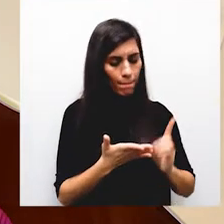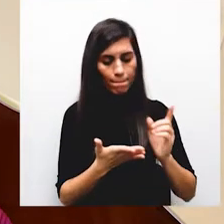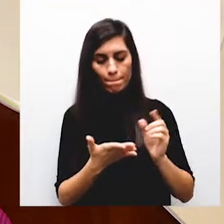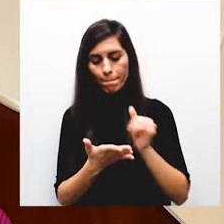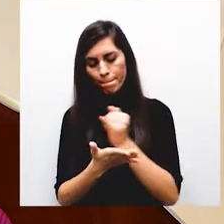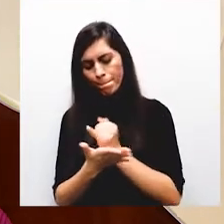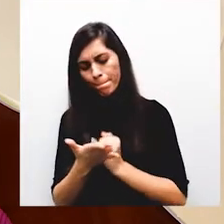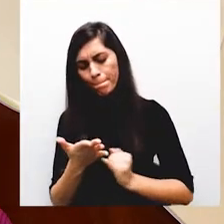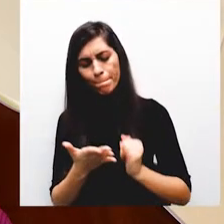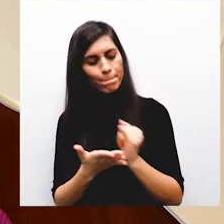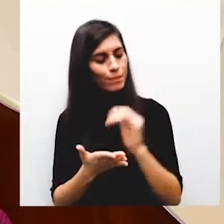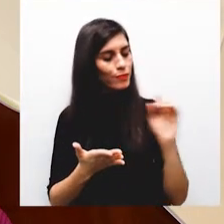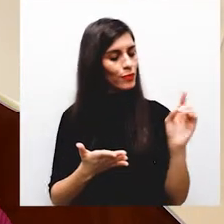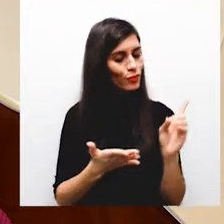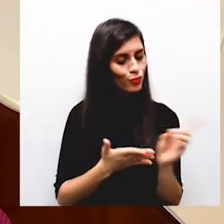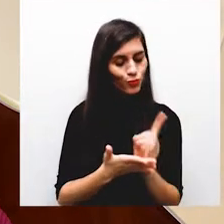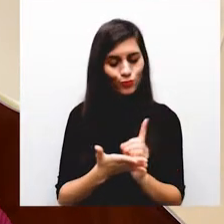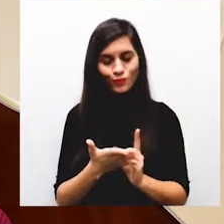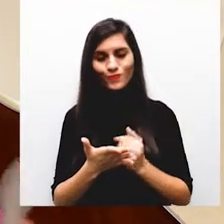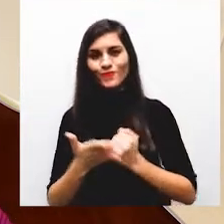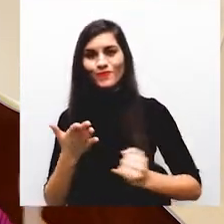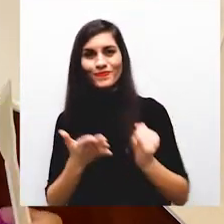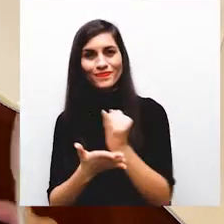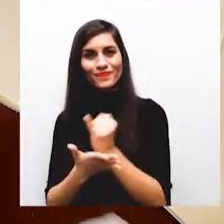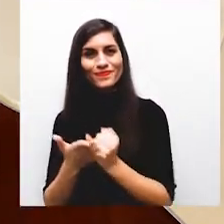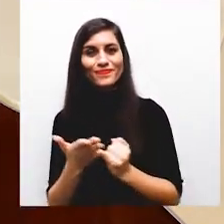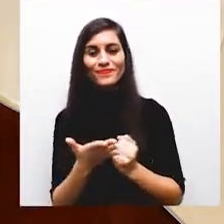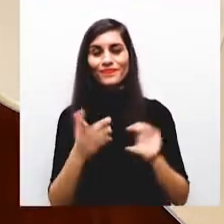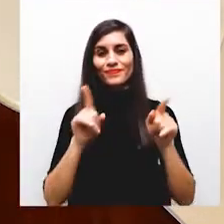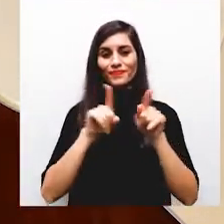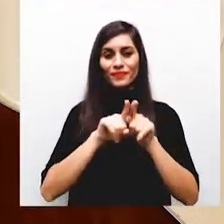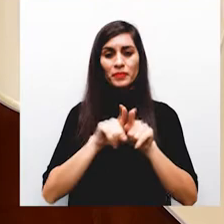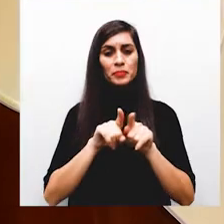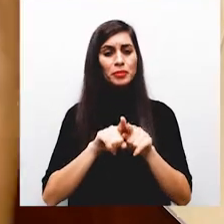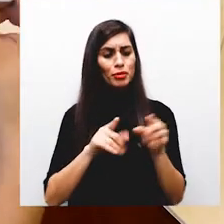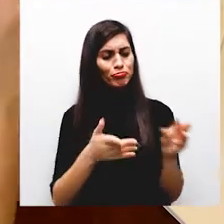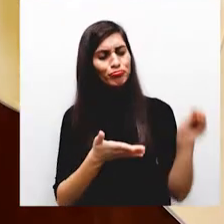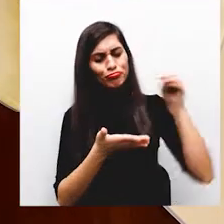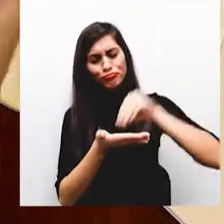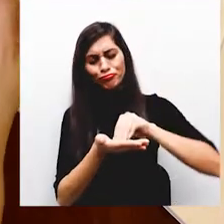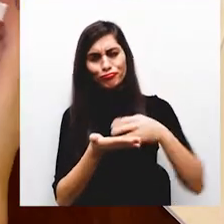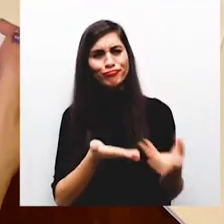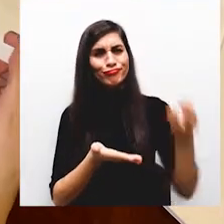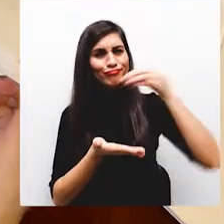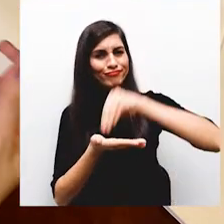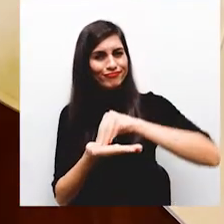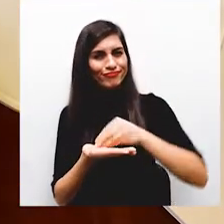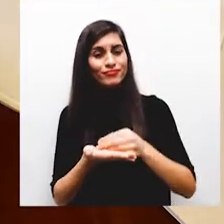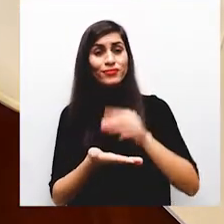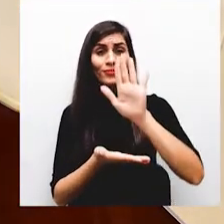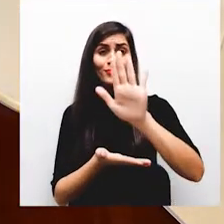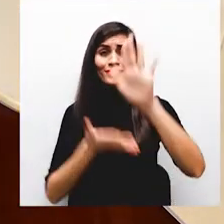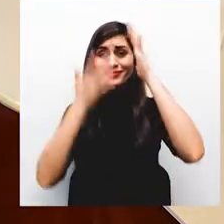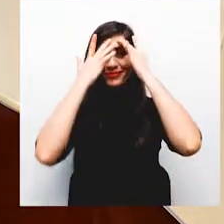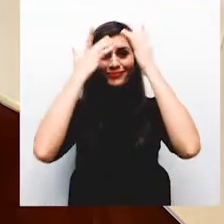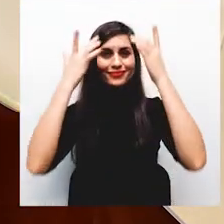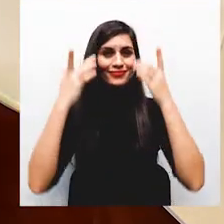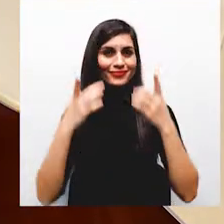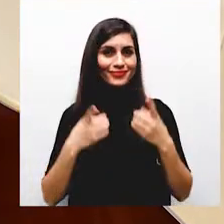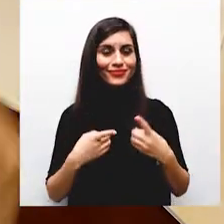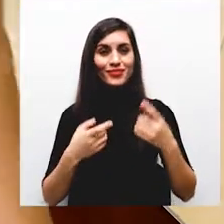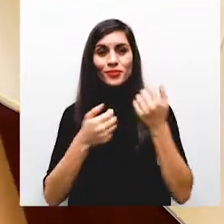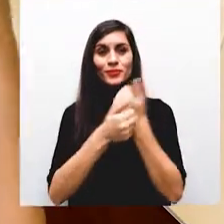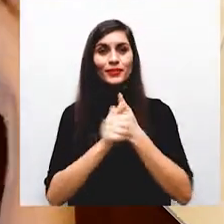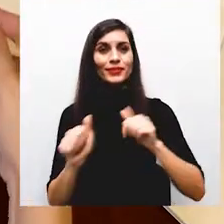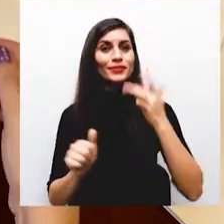que queramos, podemos utilizar cualquier formita que hayamos creado y aplicarla a nuestro diseño. Ustedes son los